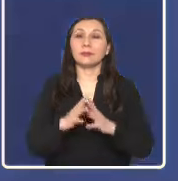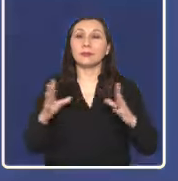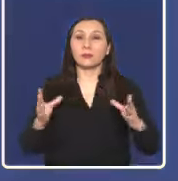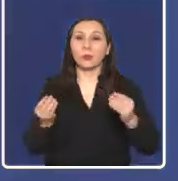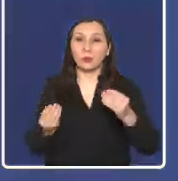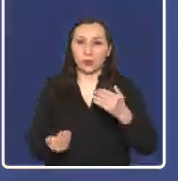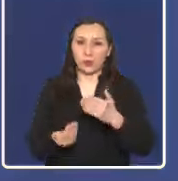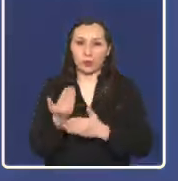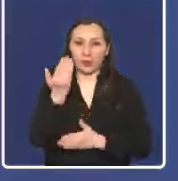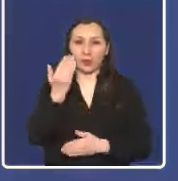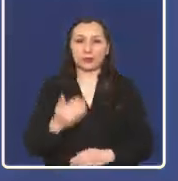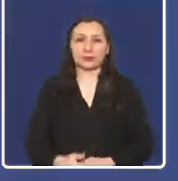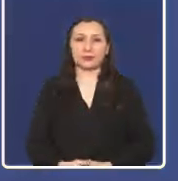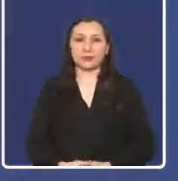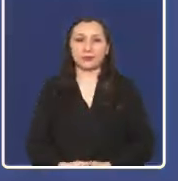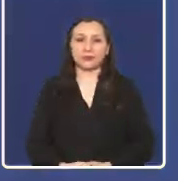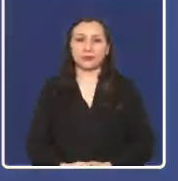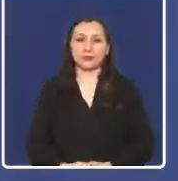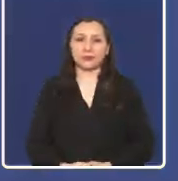Muy buenos días.